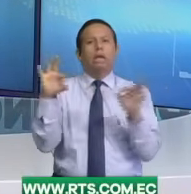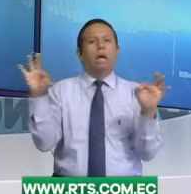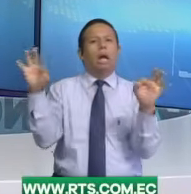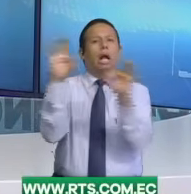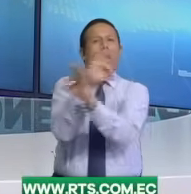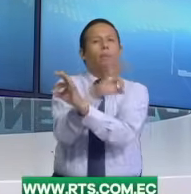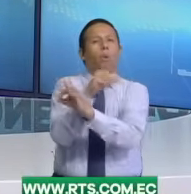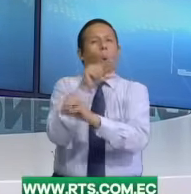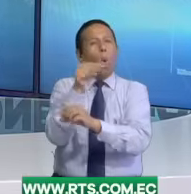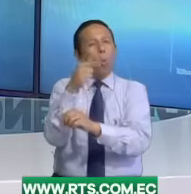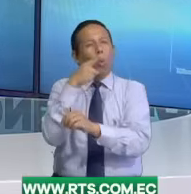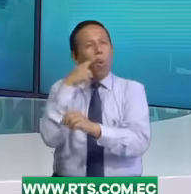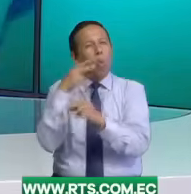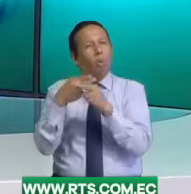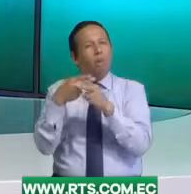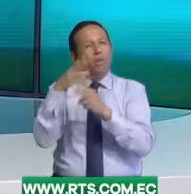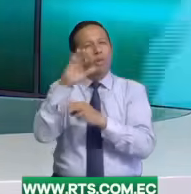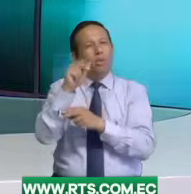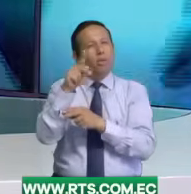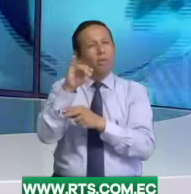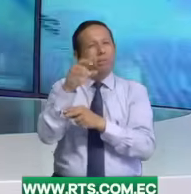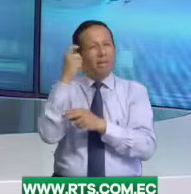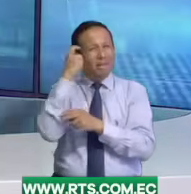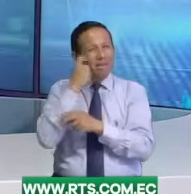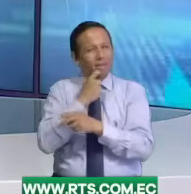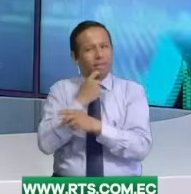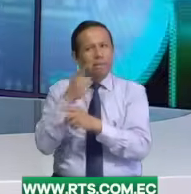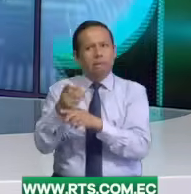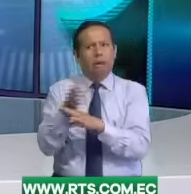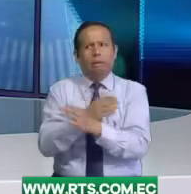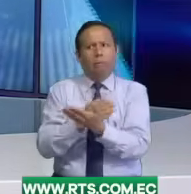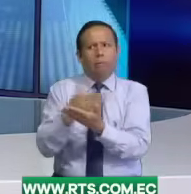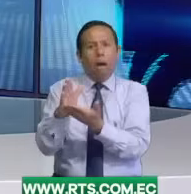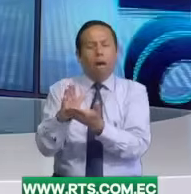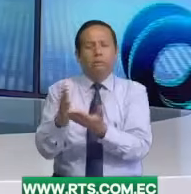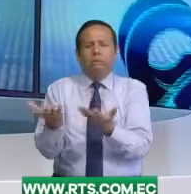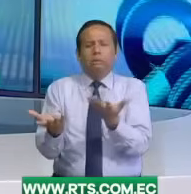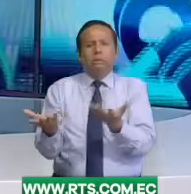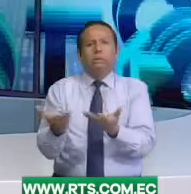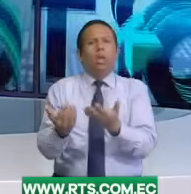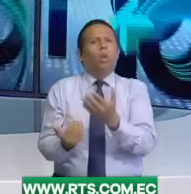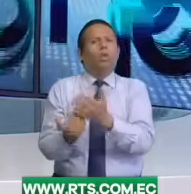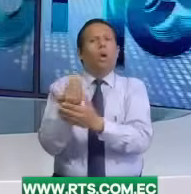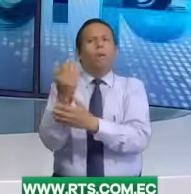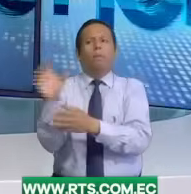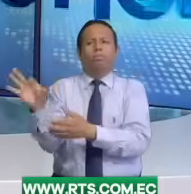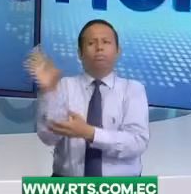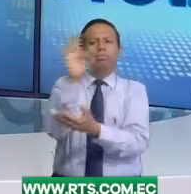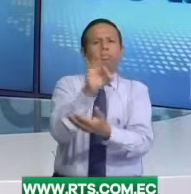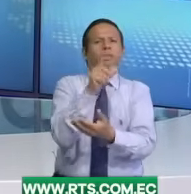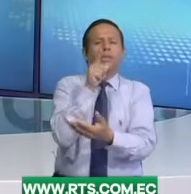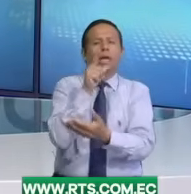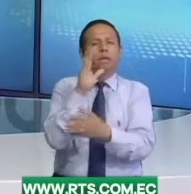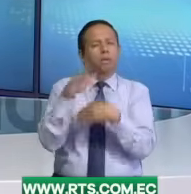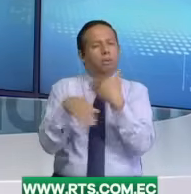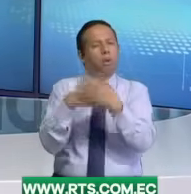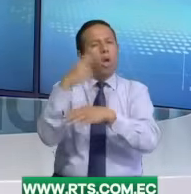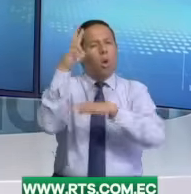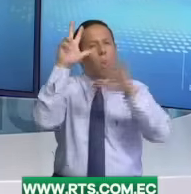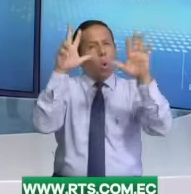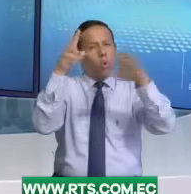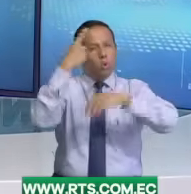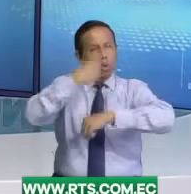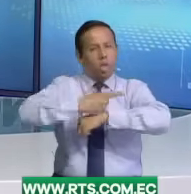su descalificación en el Tribunal Contencioso Electoral. Se espera que el nombre del nuevo presidenciable esté en máximo